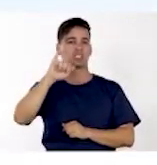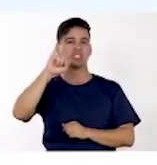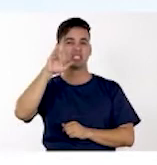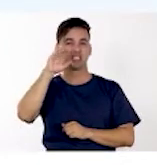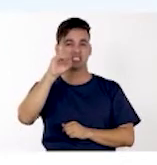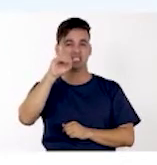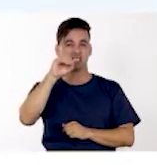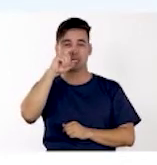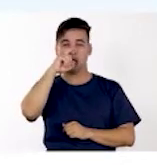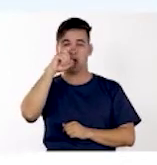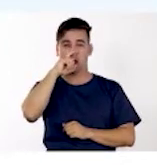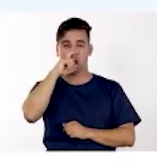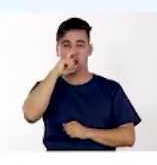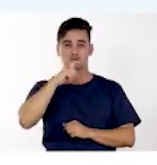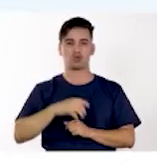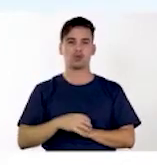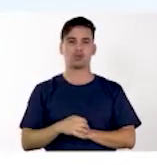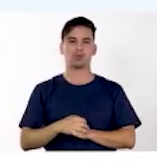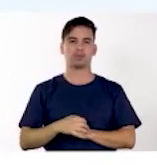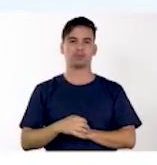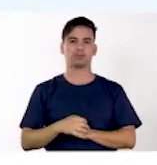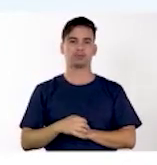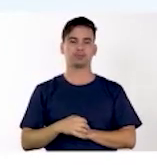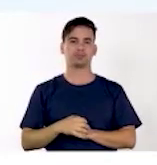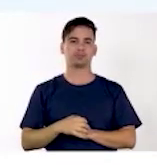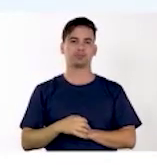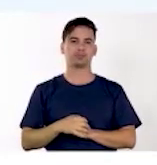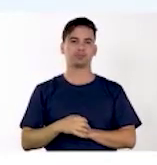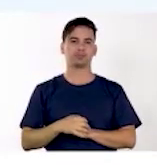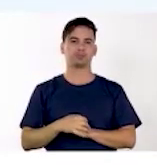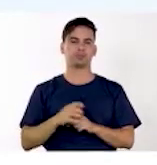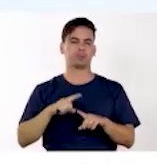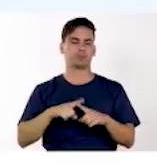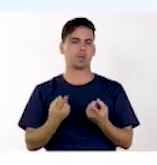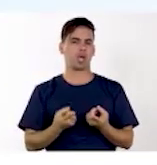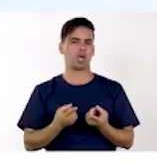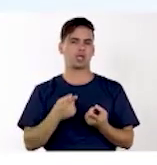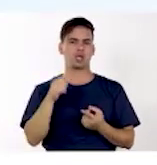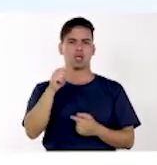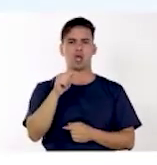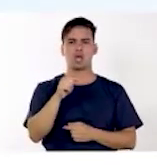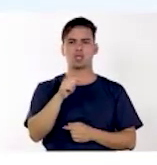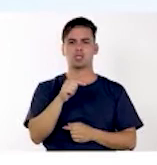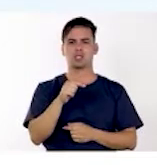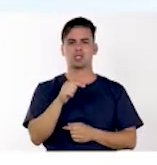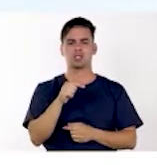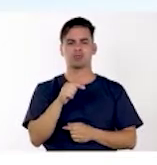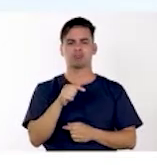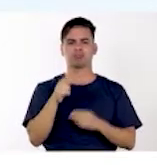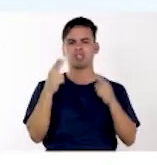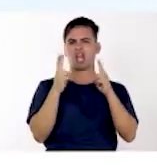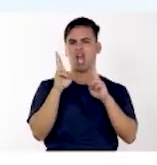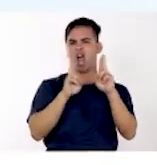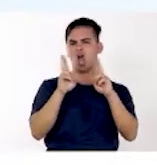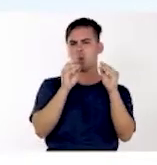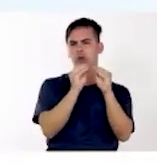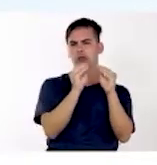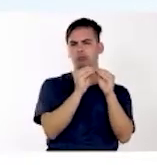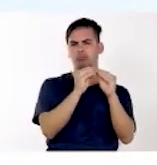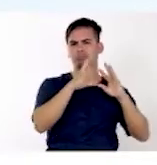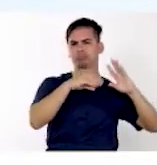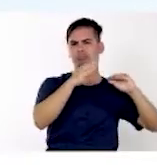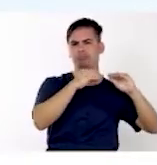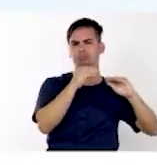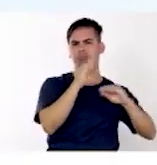está como de ahí viene lo de Poncia, de Poncio Pilato, está con Bernarda y está con las hijas. De ahí